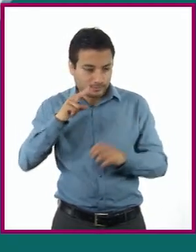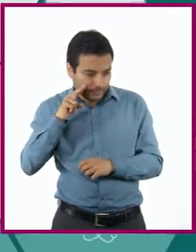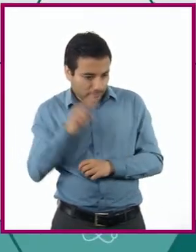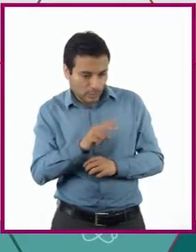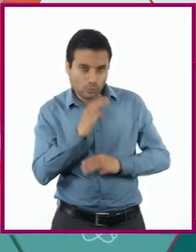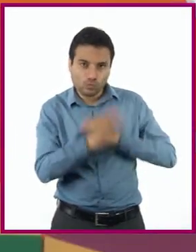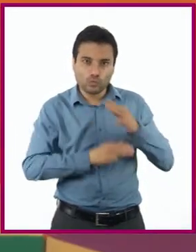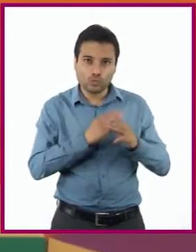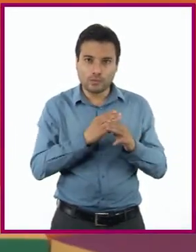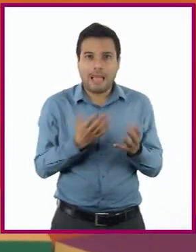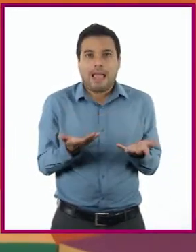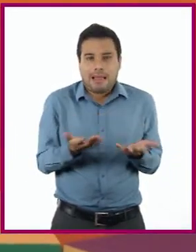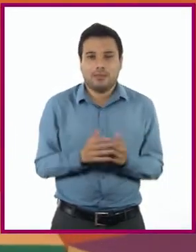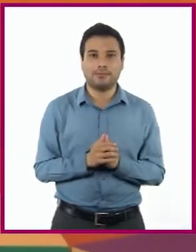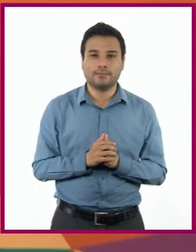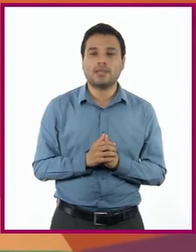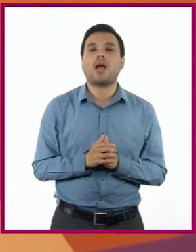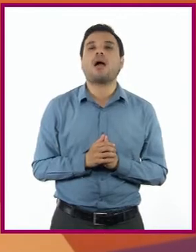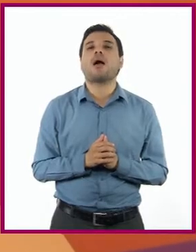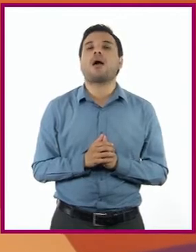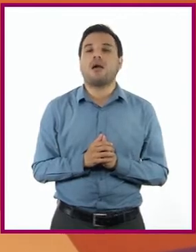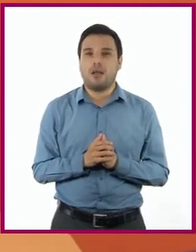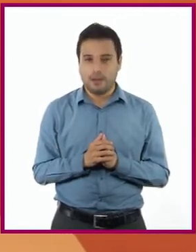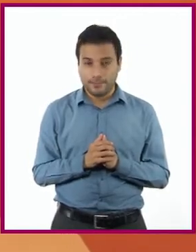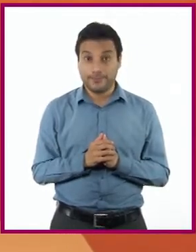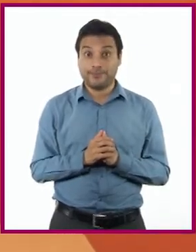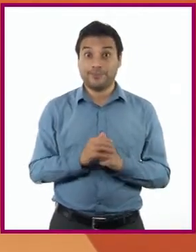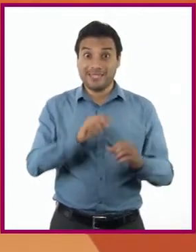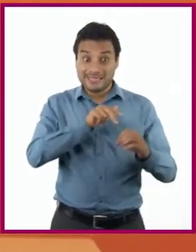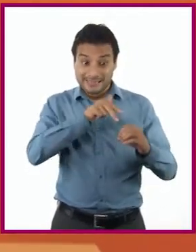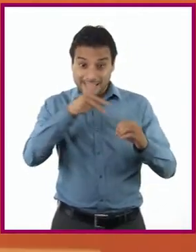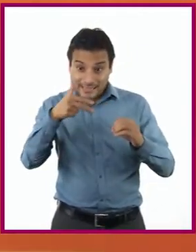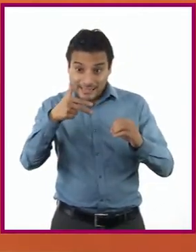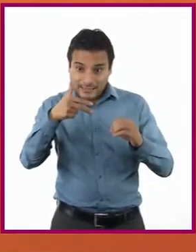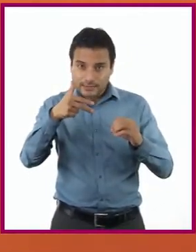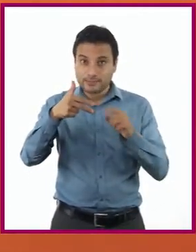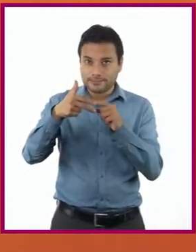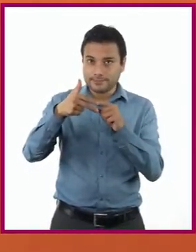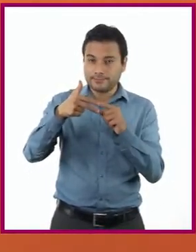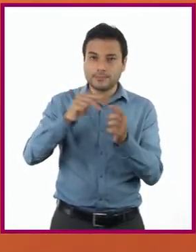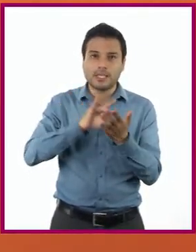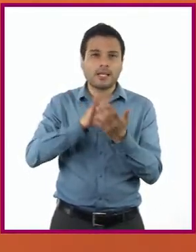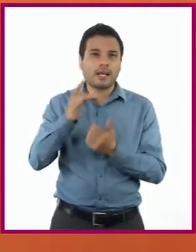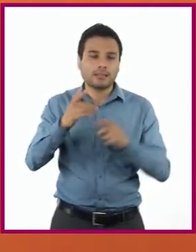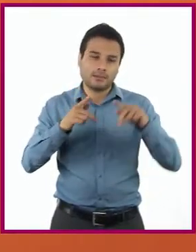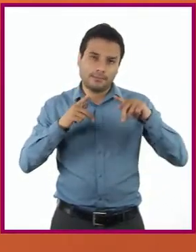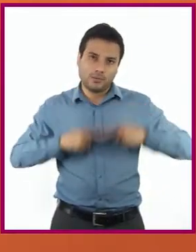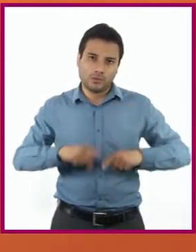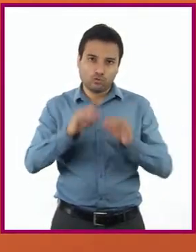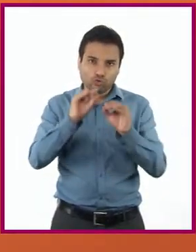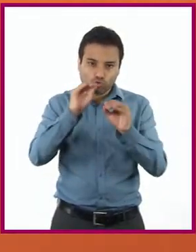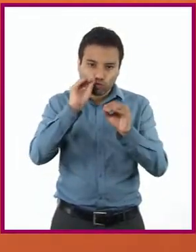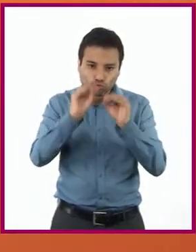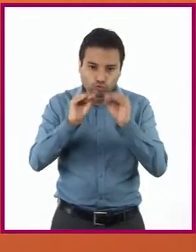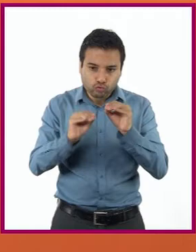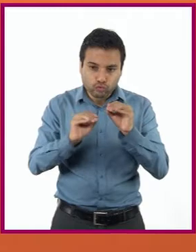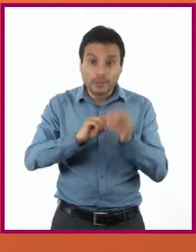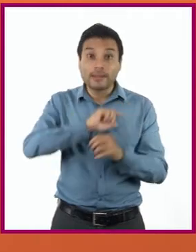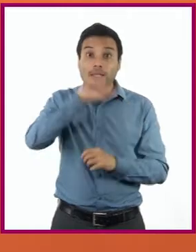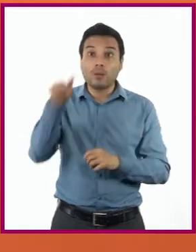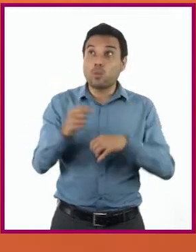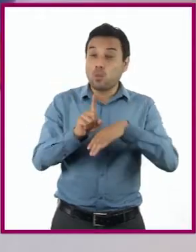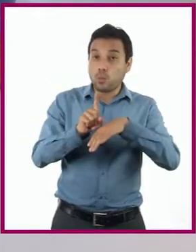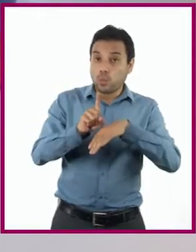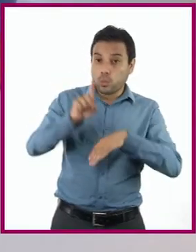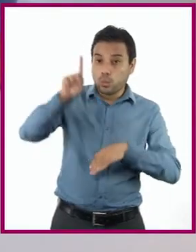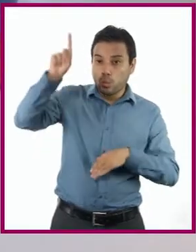espacio. Eso es verdad. Los satélites fueron los primeros objetos fabricados por el hombre que lograron orbitar nuestro